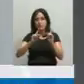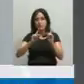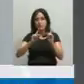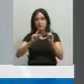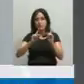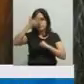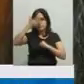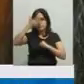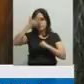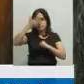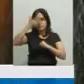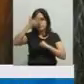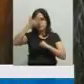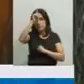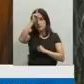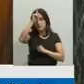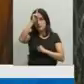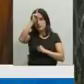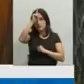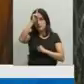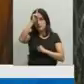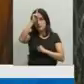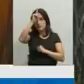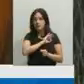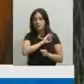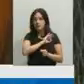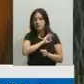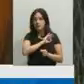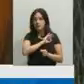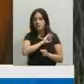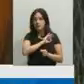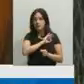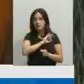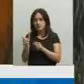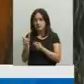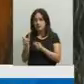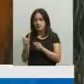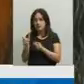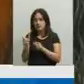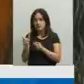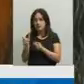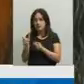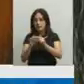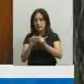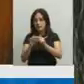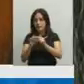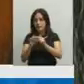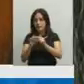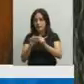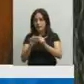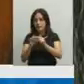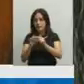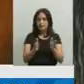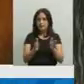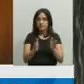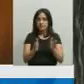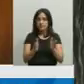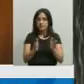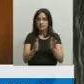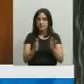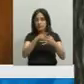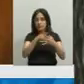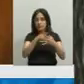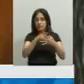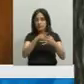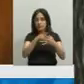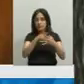recusación, fundado, entre otros argumentos, en que la misma es extemporánea, es impertinente, y en cuanto al planteo que el